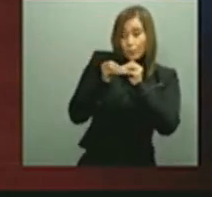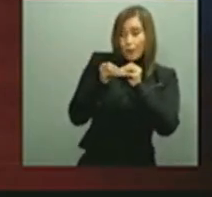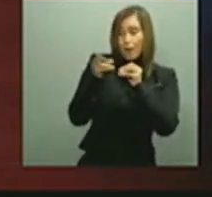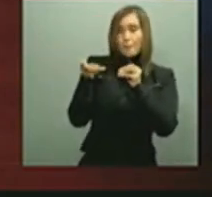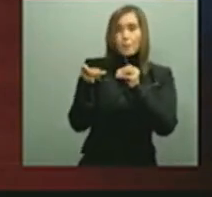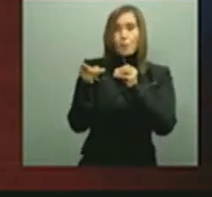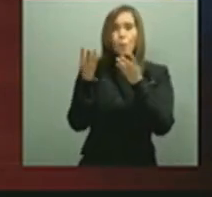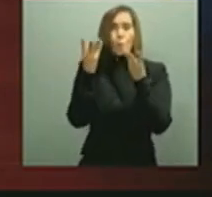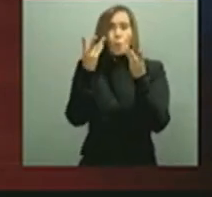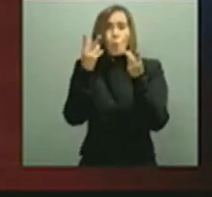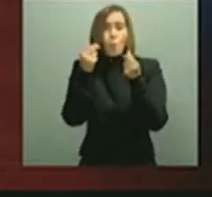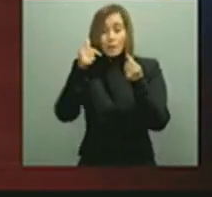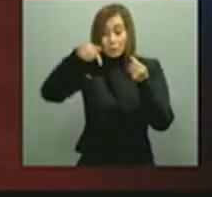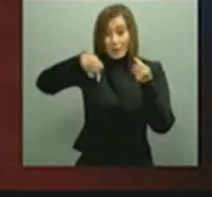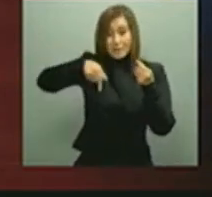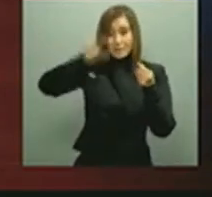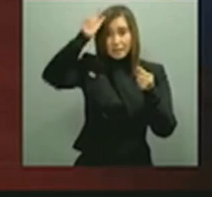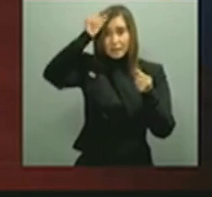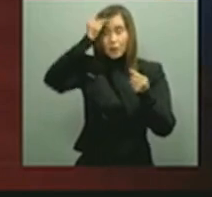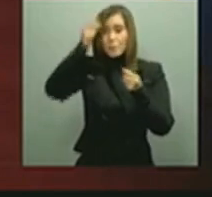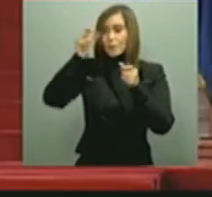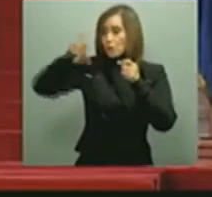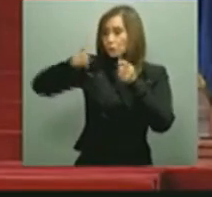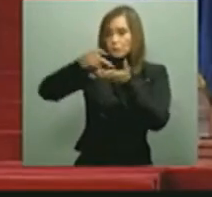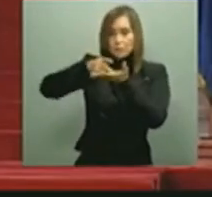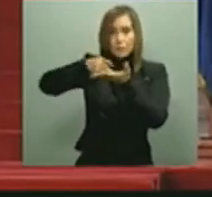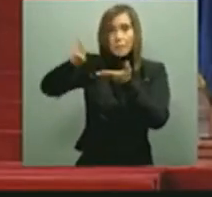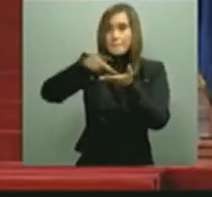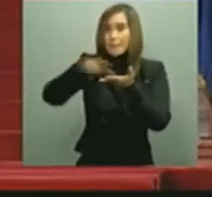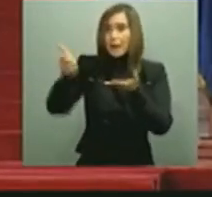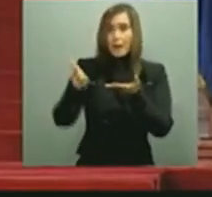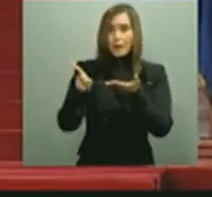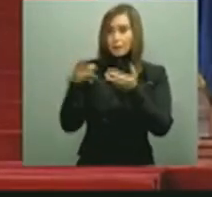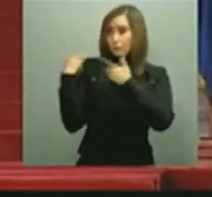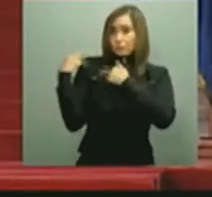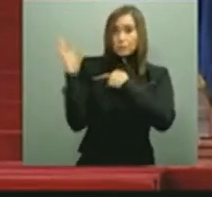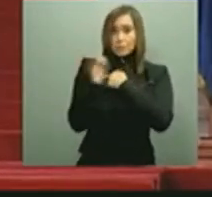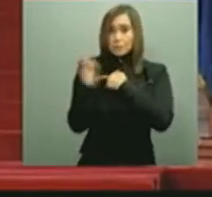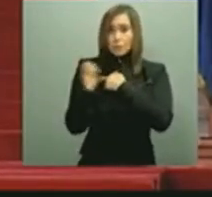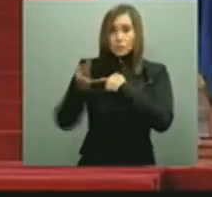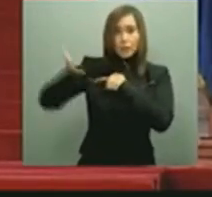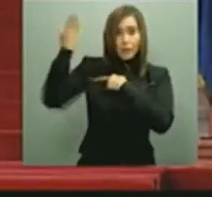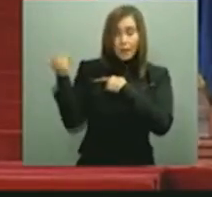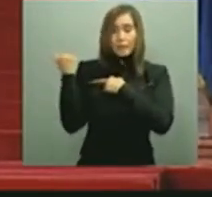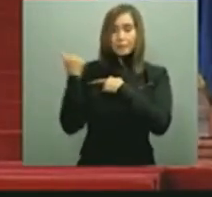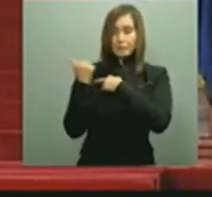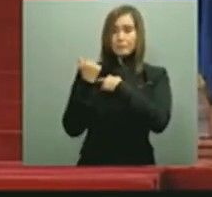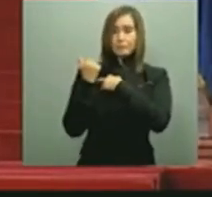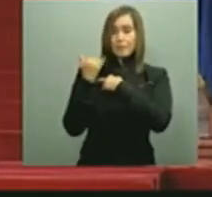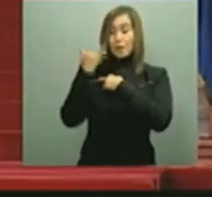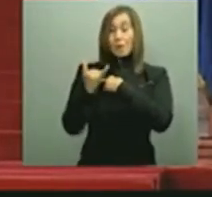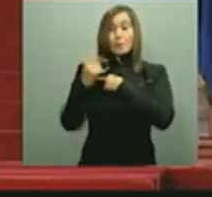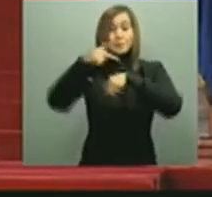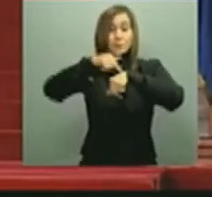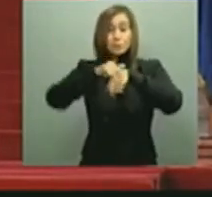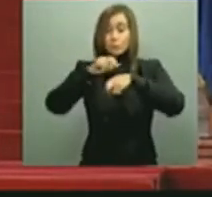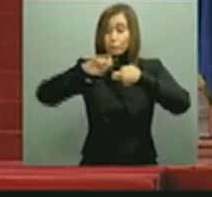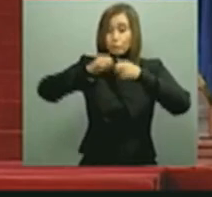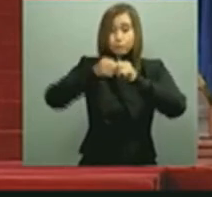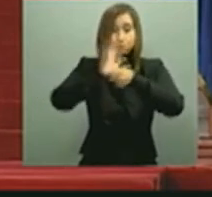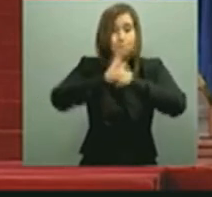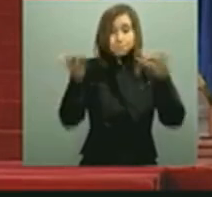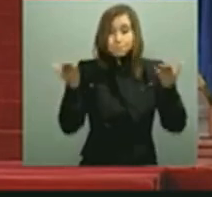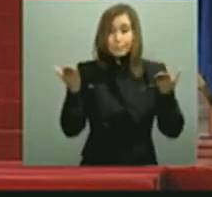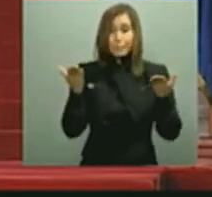monto que nuestra administración ha tenido que pagar de deudas que no ha contratado, y en medio de la peor crisis que jamás hayamos